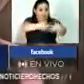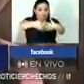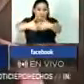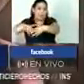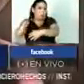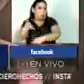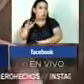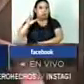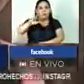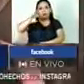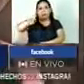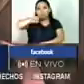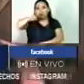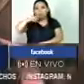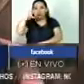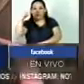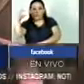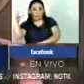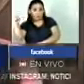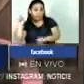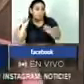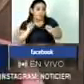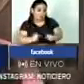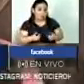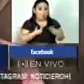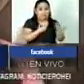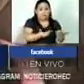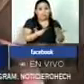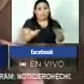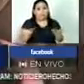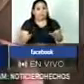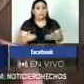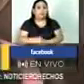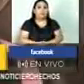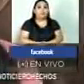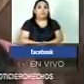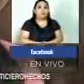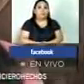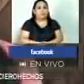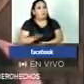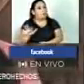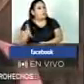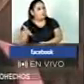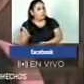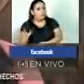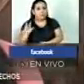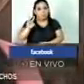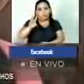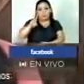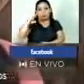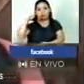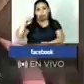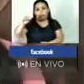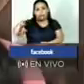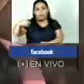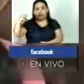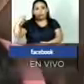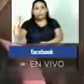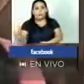podrían beneficiarse de estas medidas, hay más de 200 mil trabajadores